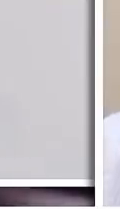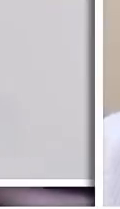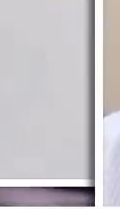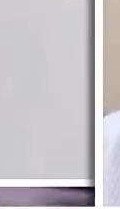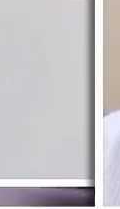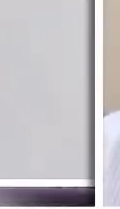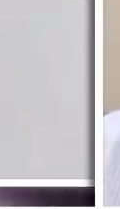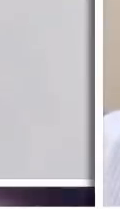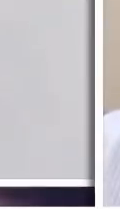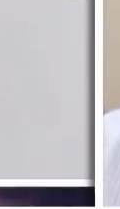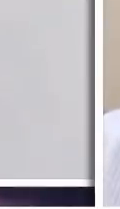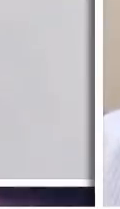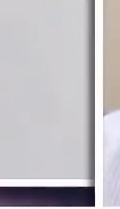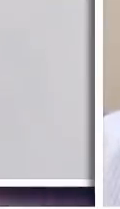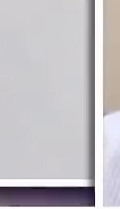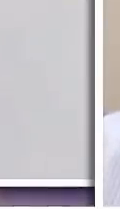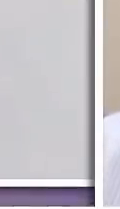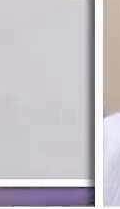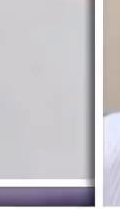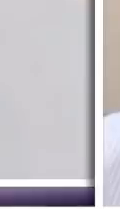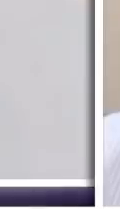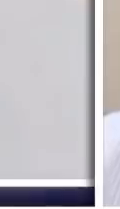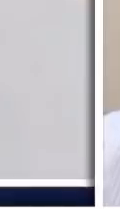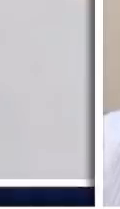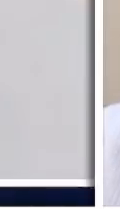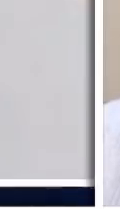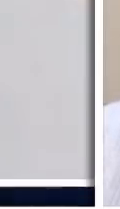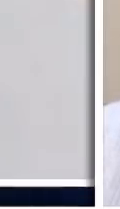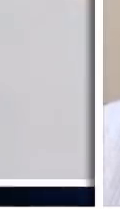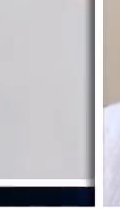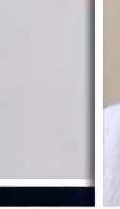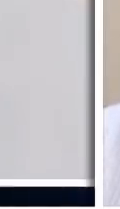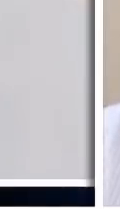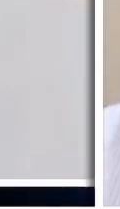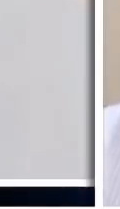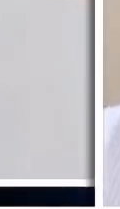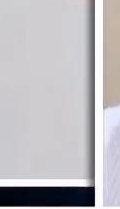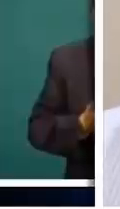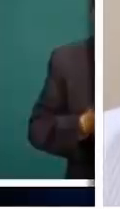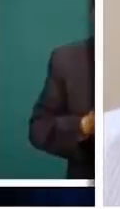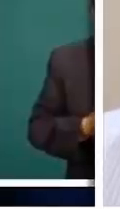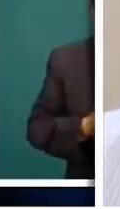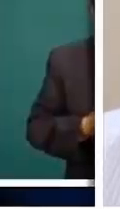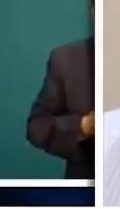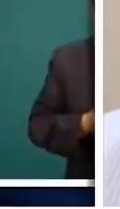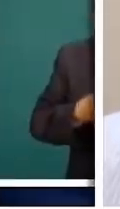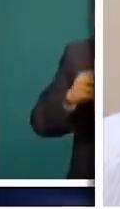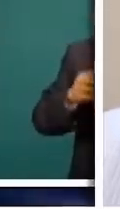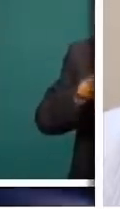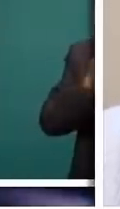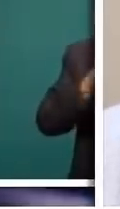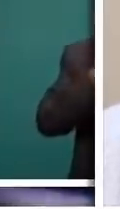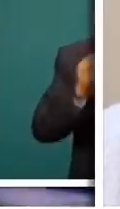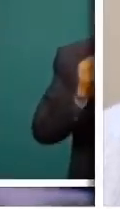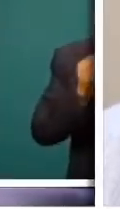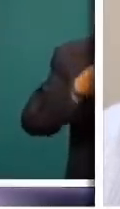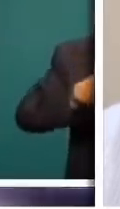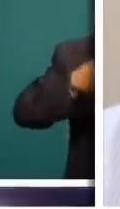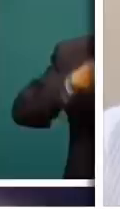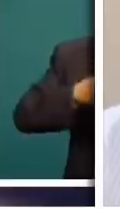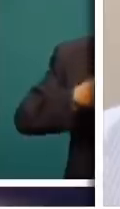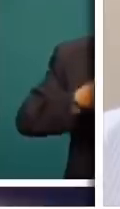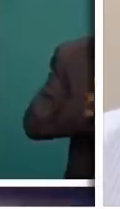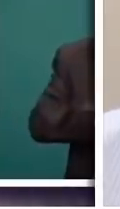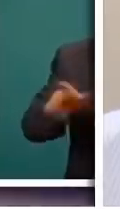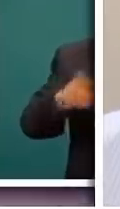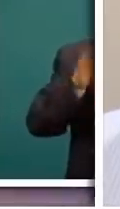también incluso ya incluso se impulsó una reforma tiene poder judicial eso es lo que ya era eso lo que provocaron pero bueno finalmente también